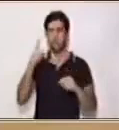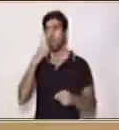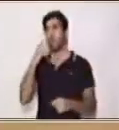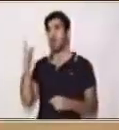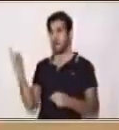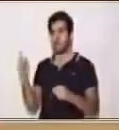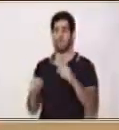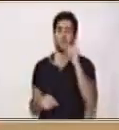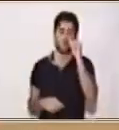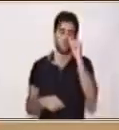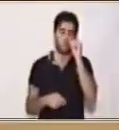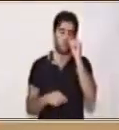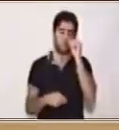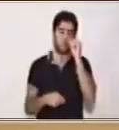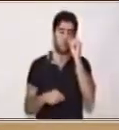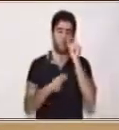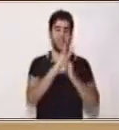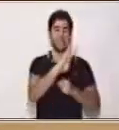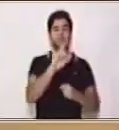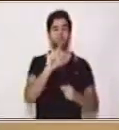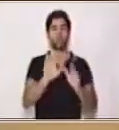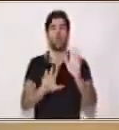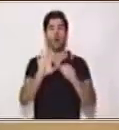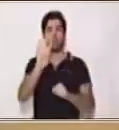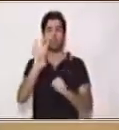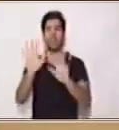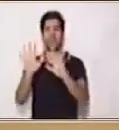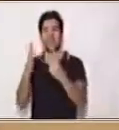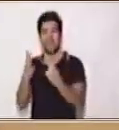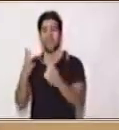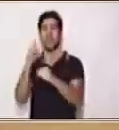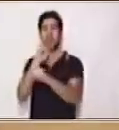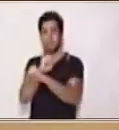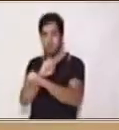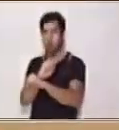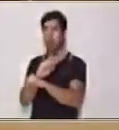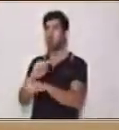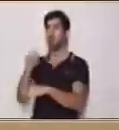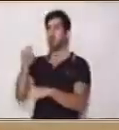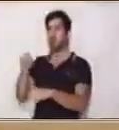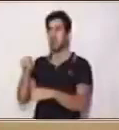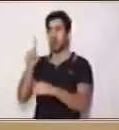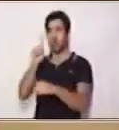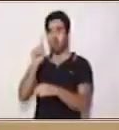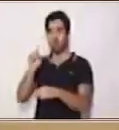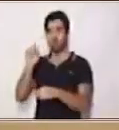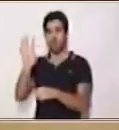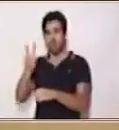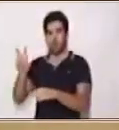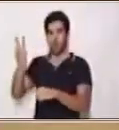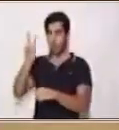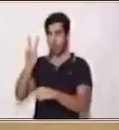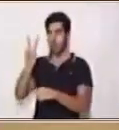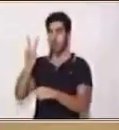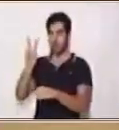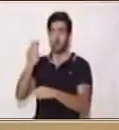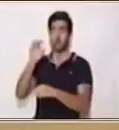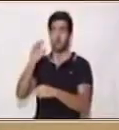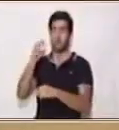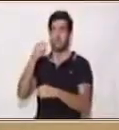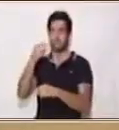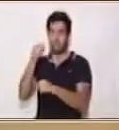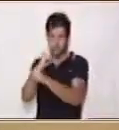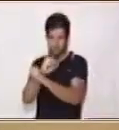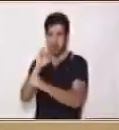ecuación, nos queda 3.1416 por el radio al cuadrado por la altura, que es la misma.